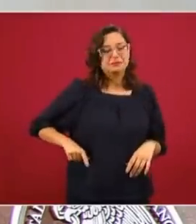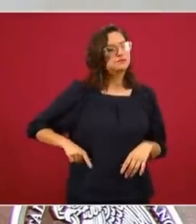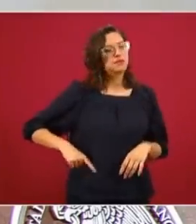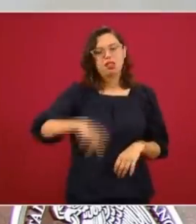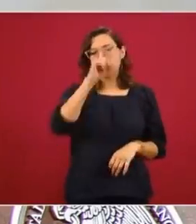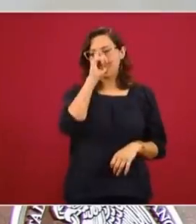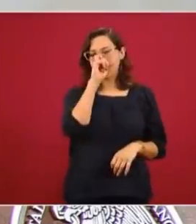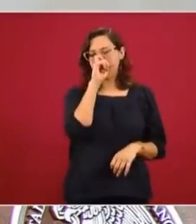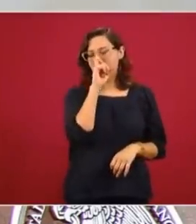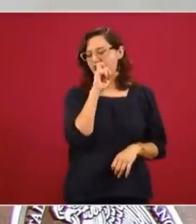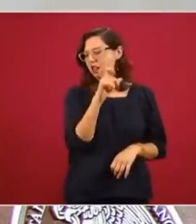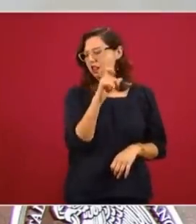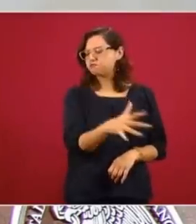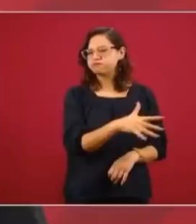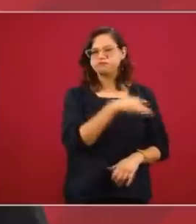podrido.